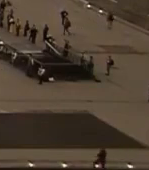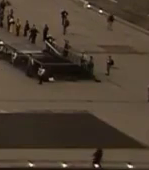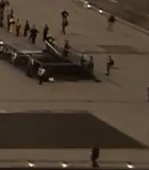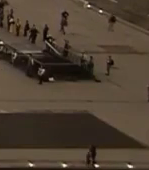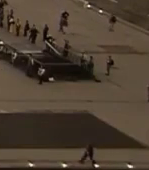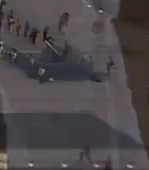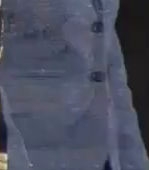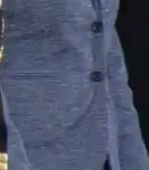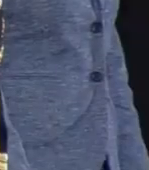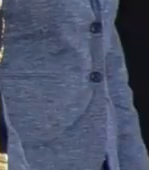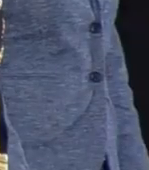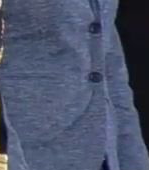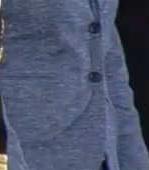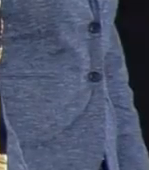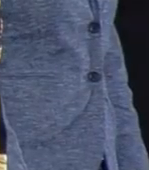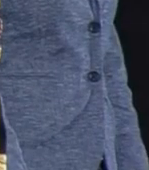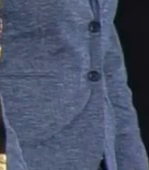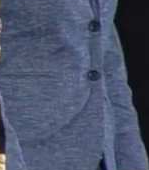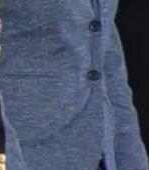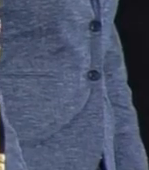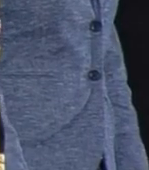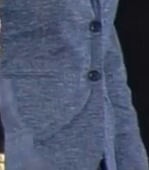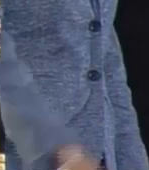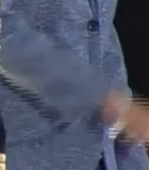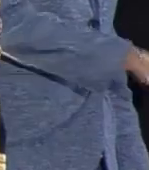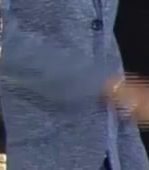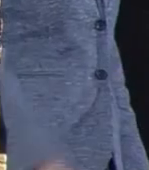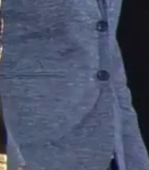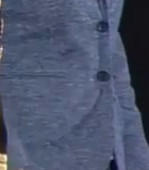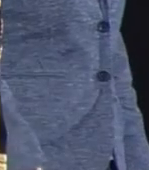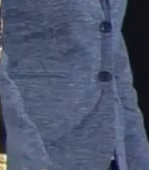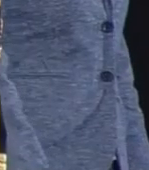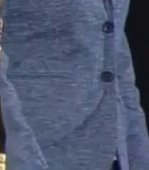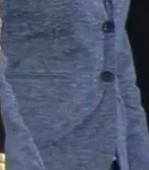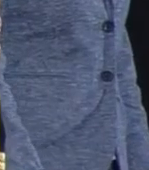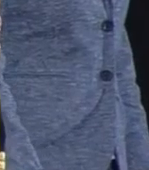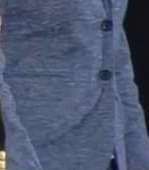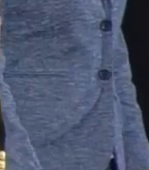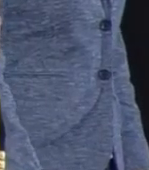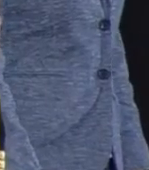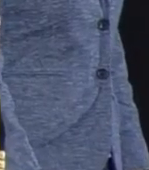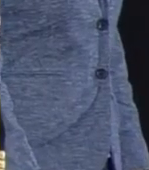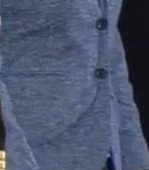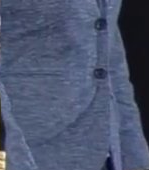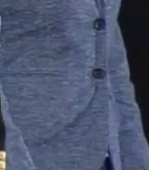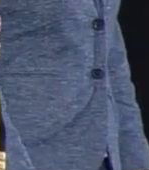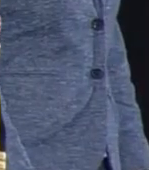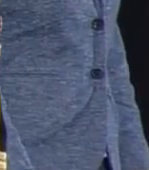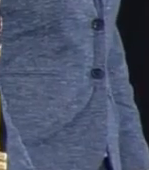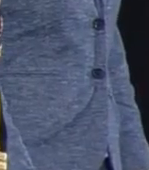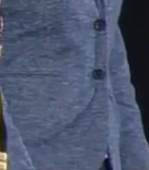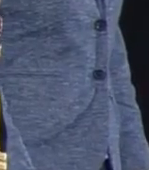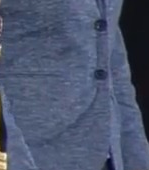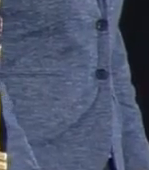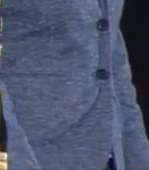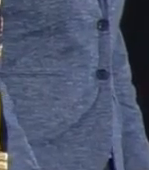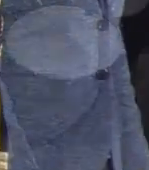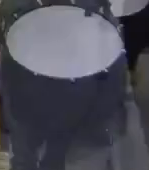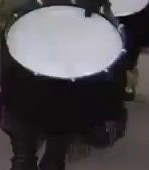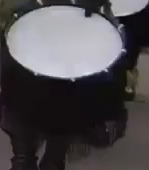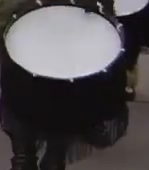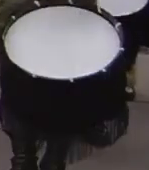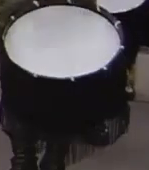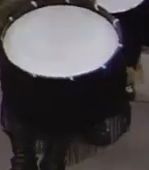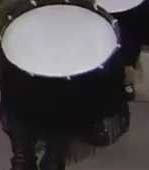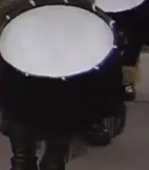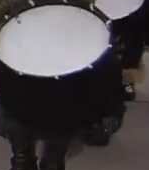En memoria de las personas fallecidas en los sismos del 19 de septiembre de 1985 y de 2017, esta mañana el